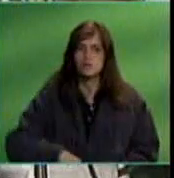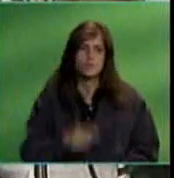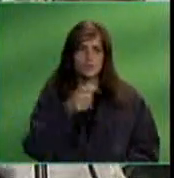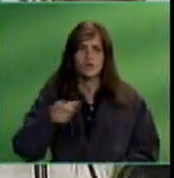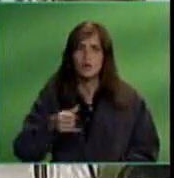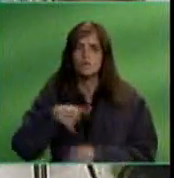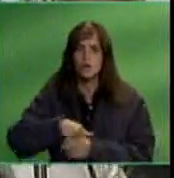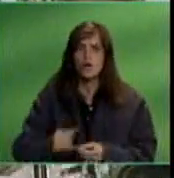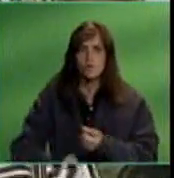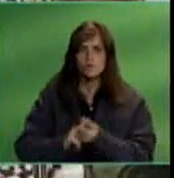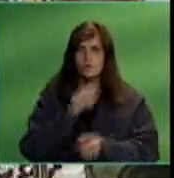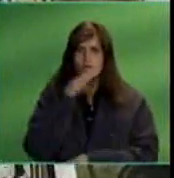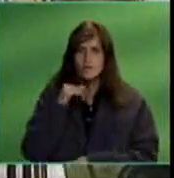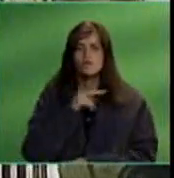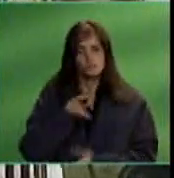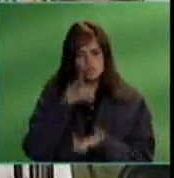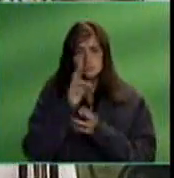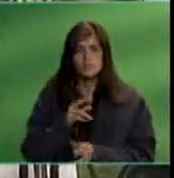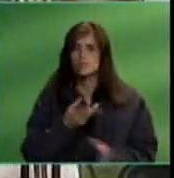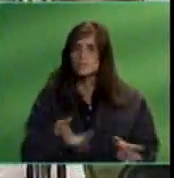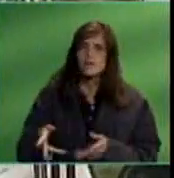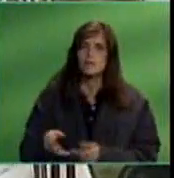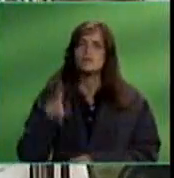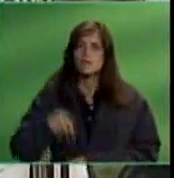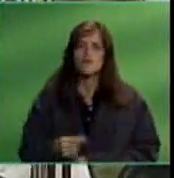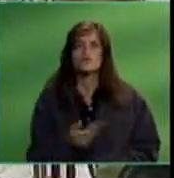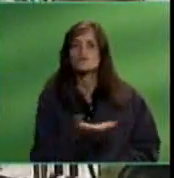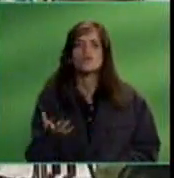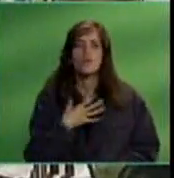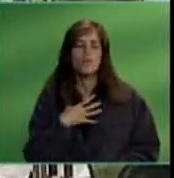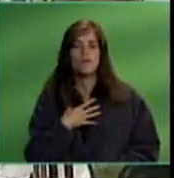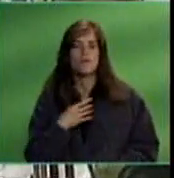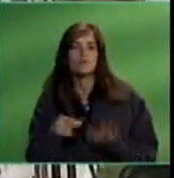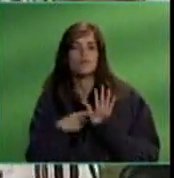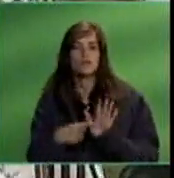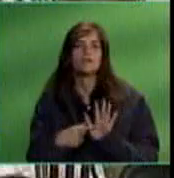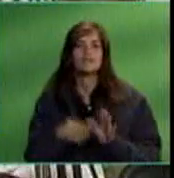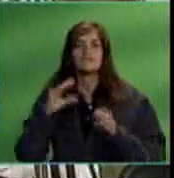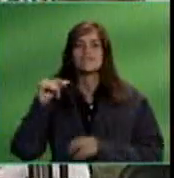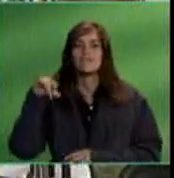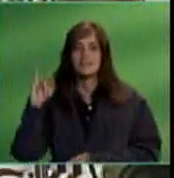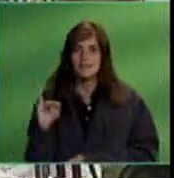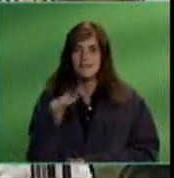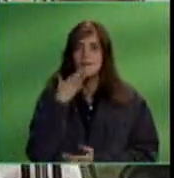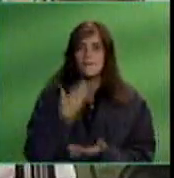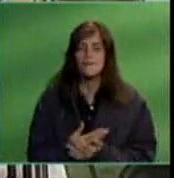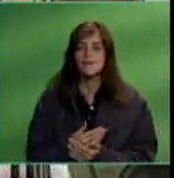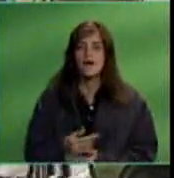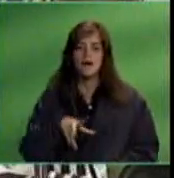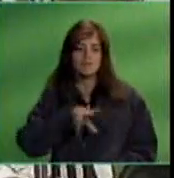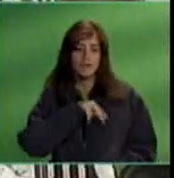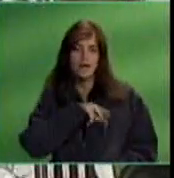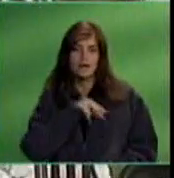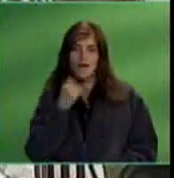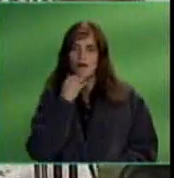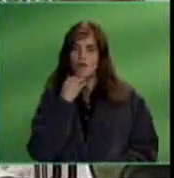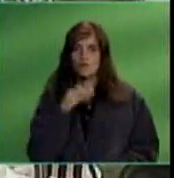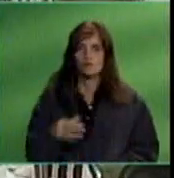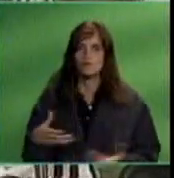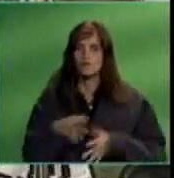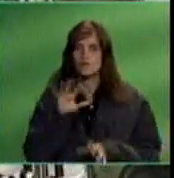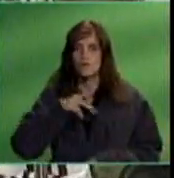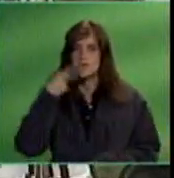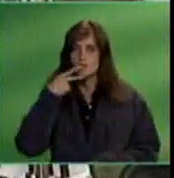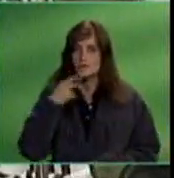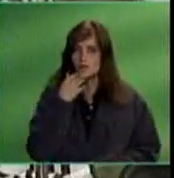invitamos como siempre los hemos reconoc ustedes no pueden mostrar un cdi donde se le haya pedido militancia del partido socialista Unido de Venezuela